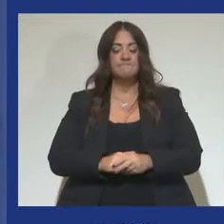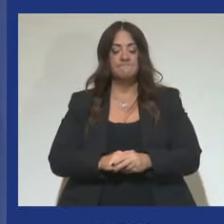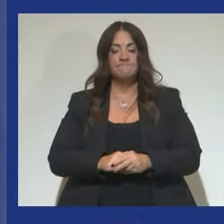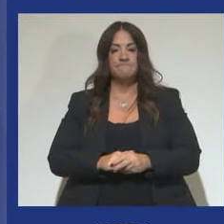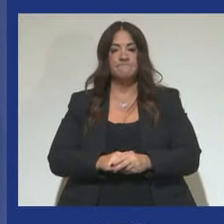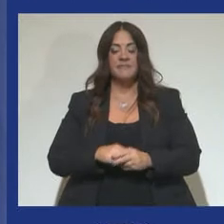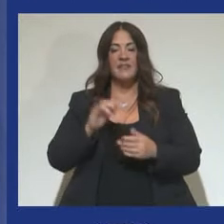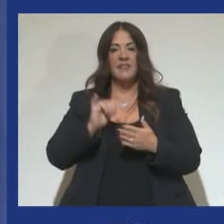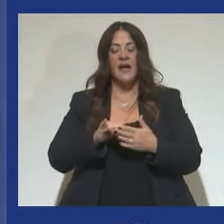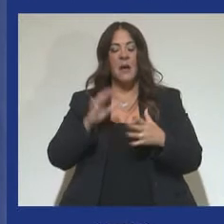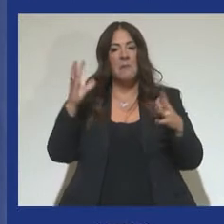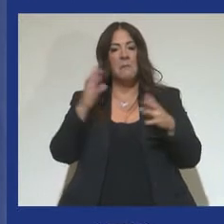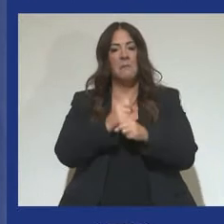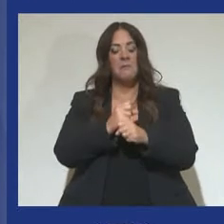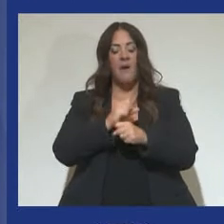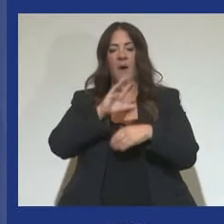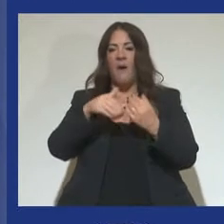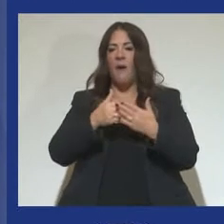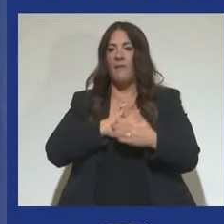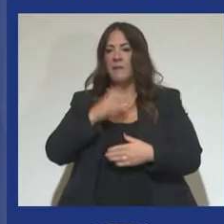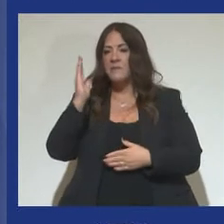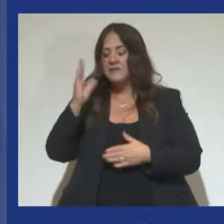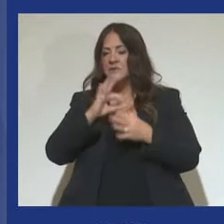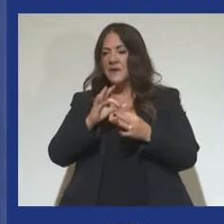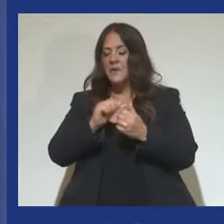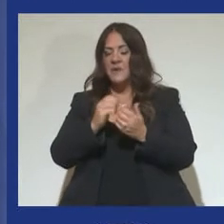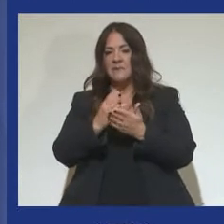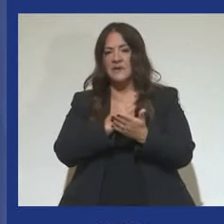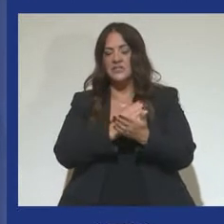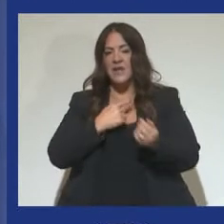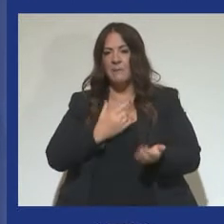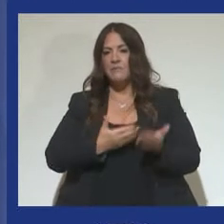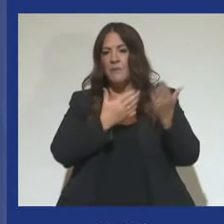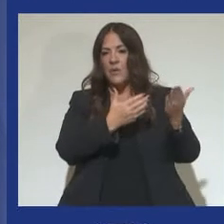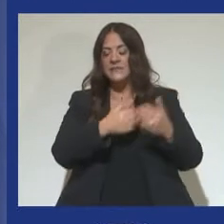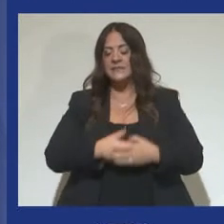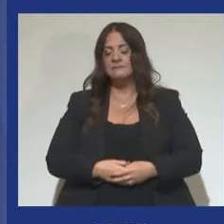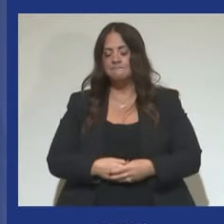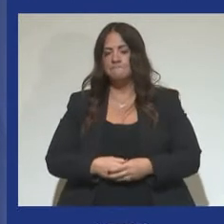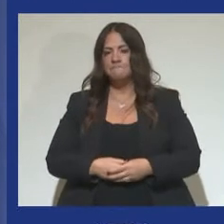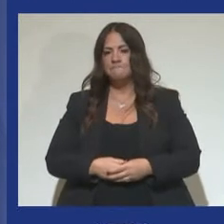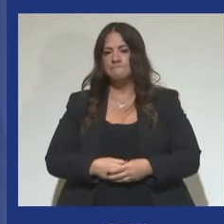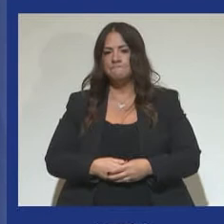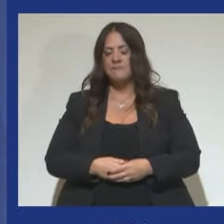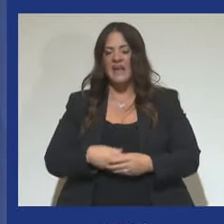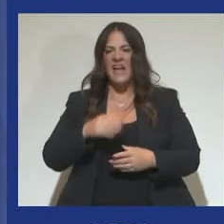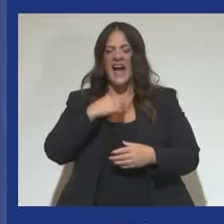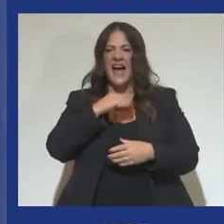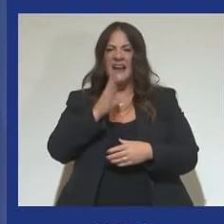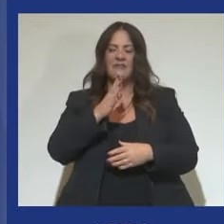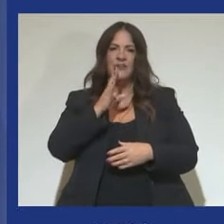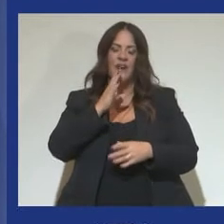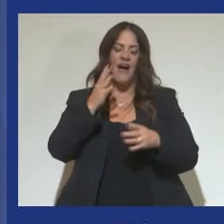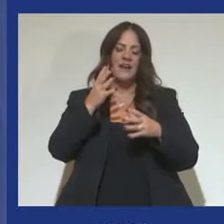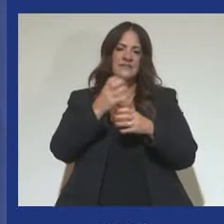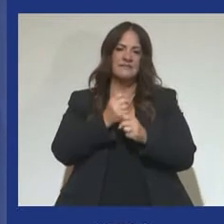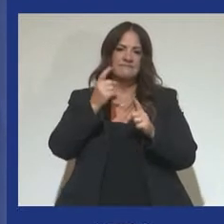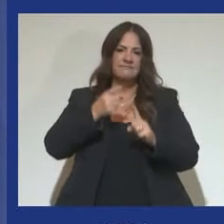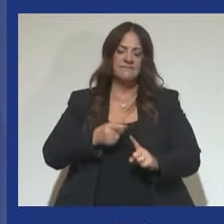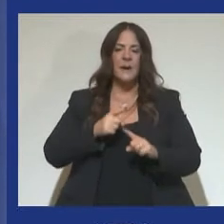todo en rasgos generales esa es la presentación nunca he promocionado es ser